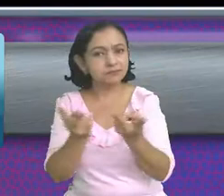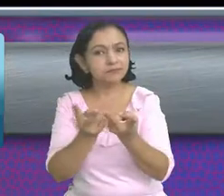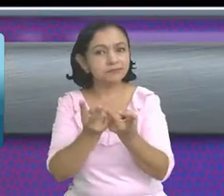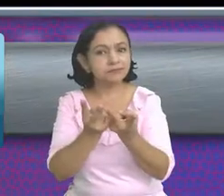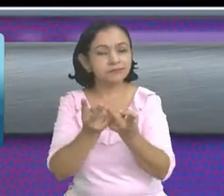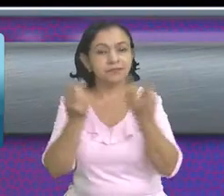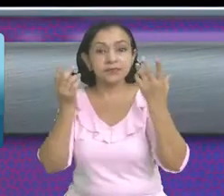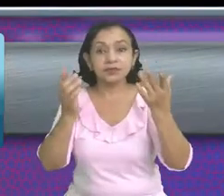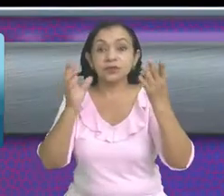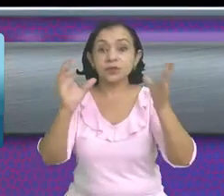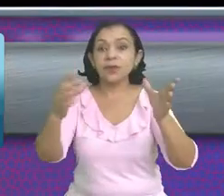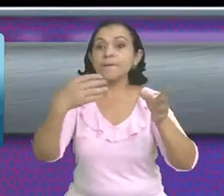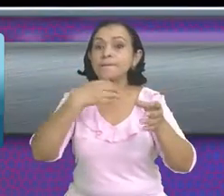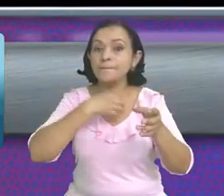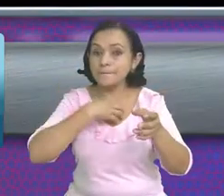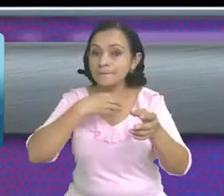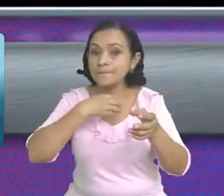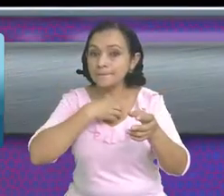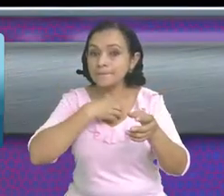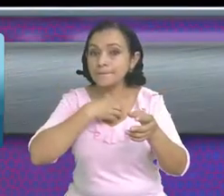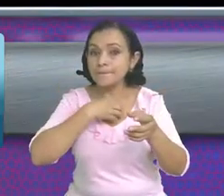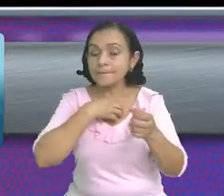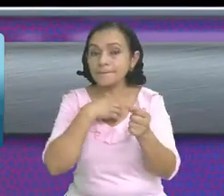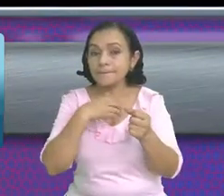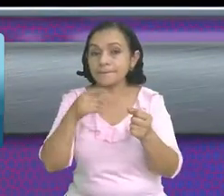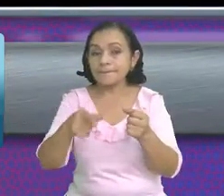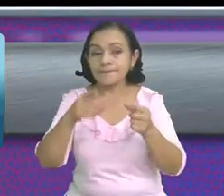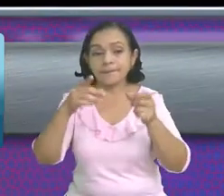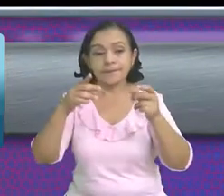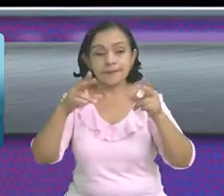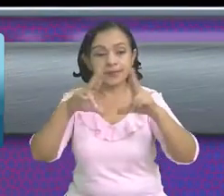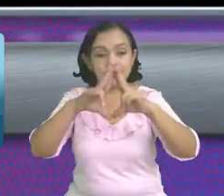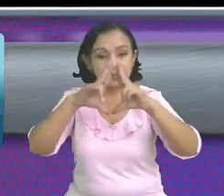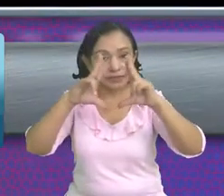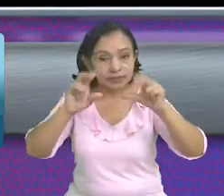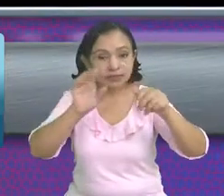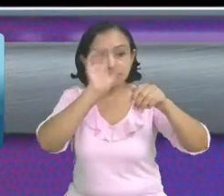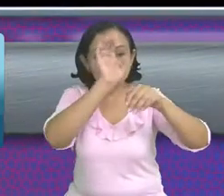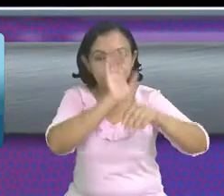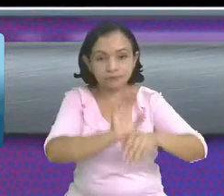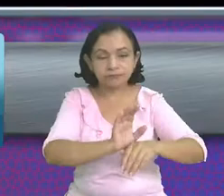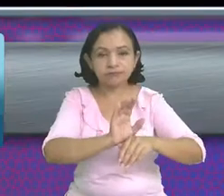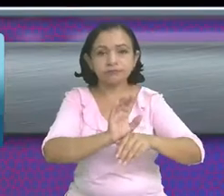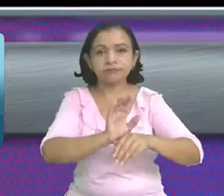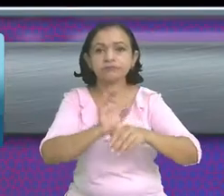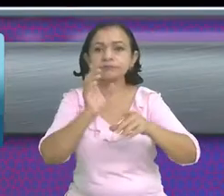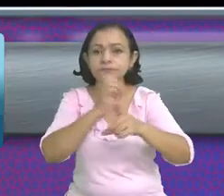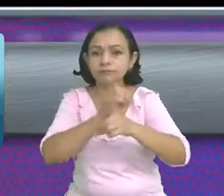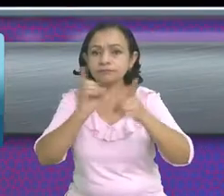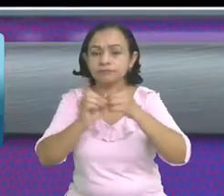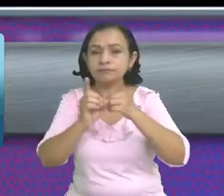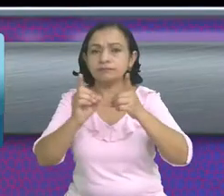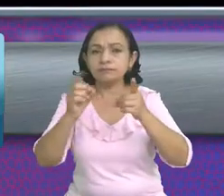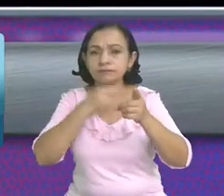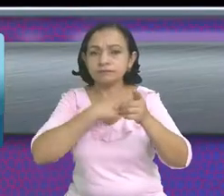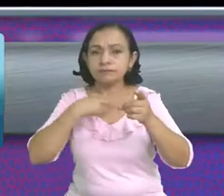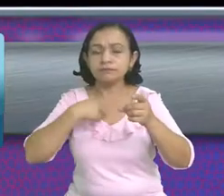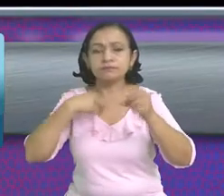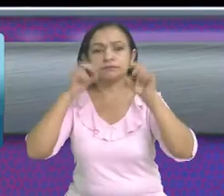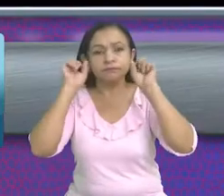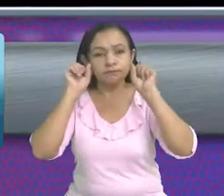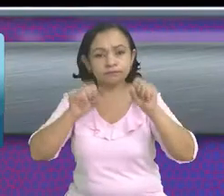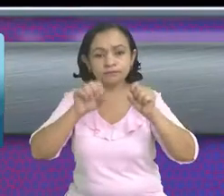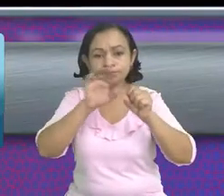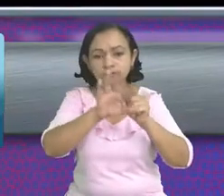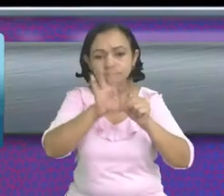y productos que ya son autóctonos de nuestra comunidad. Por ende, nosotros tenemos que jugar con ellos para poder